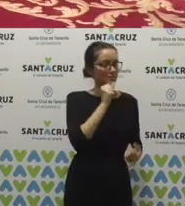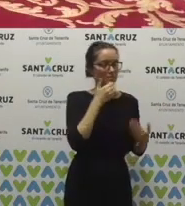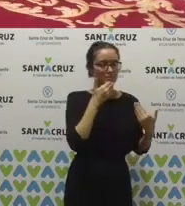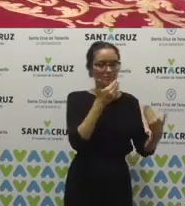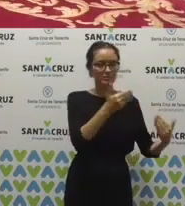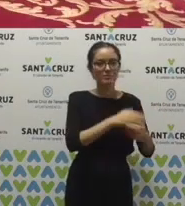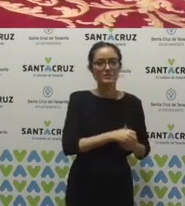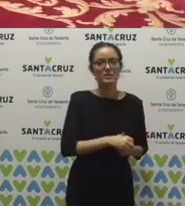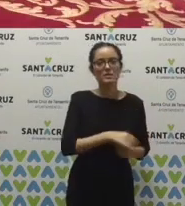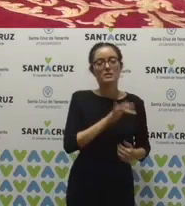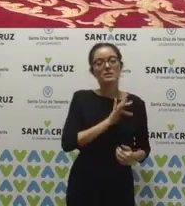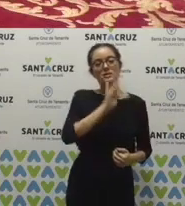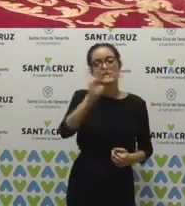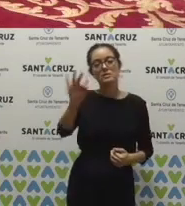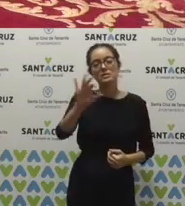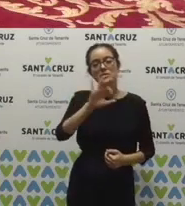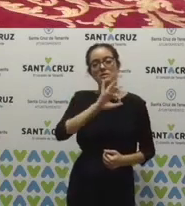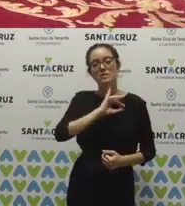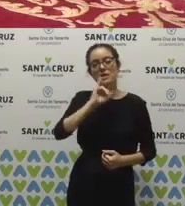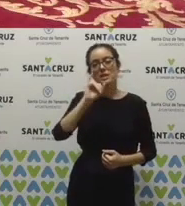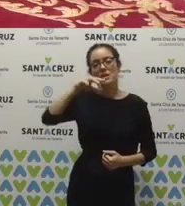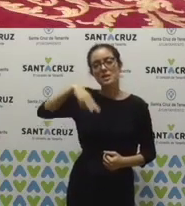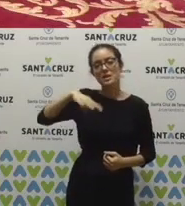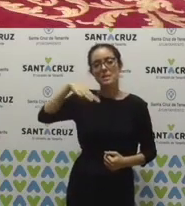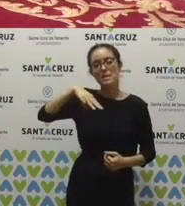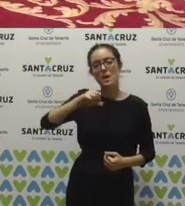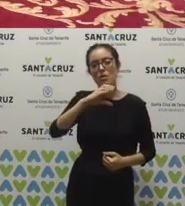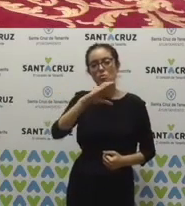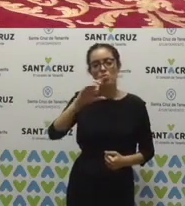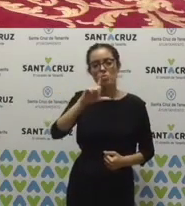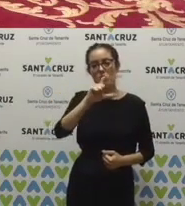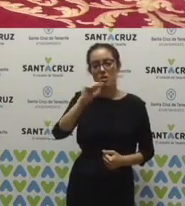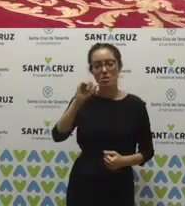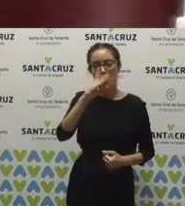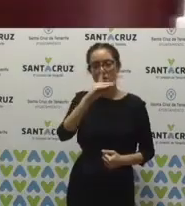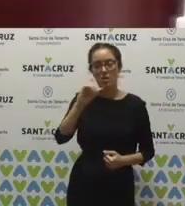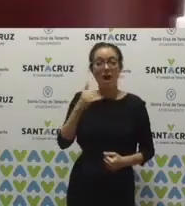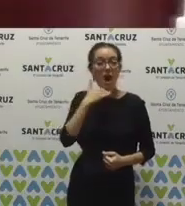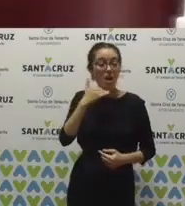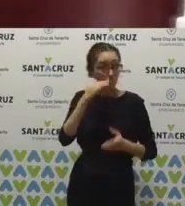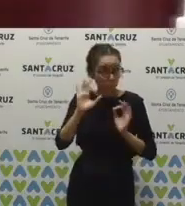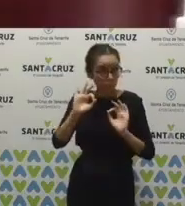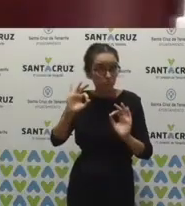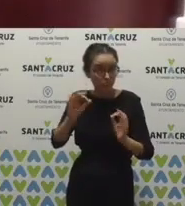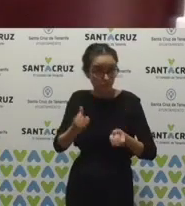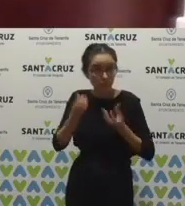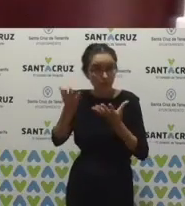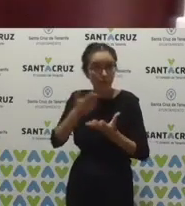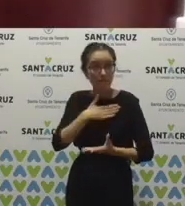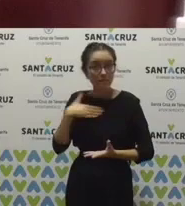doña inmaculada no tiene la palabra inmaculada para algo en concreto en la mácula